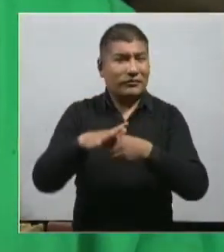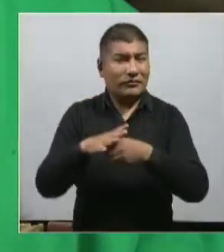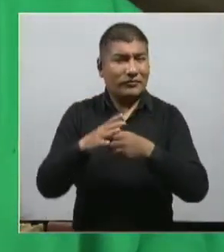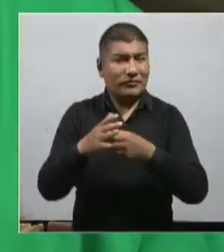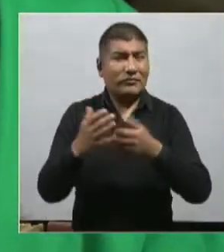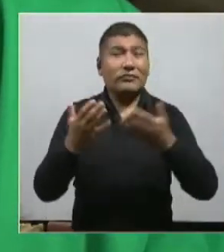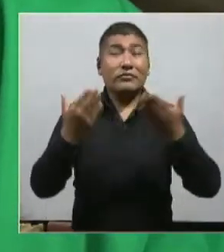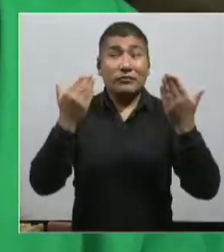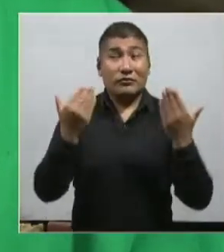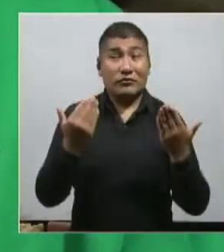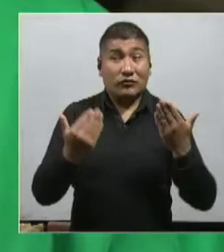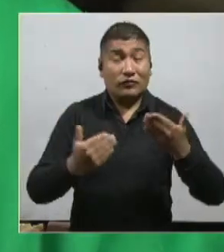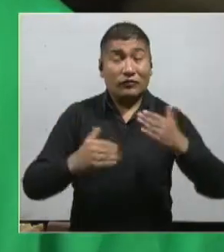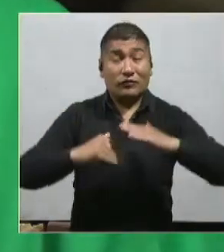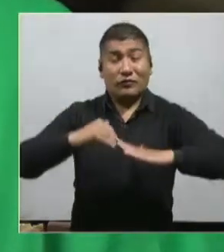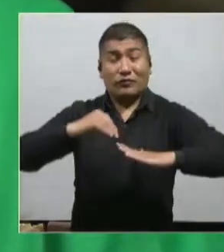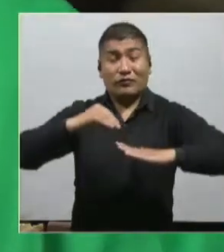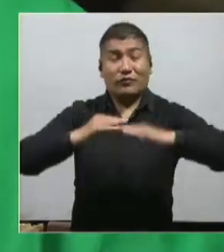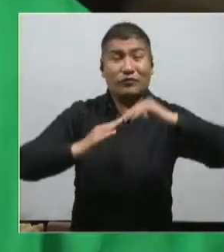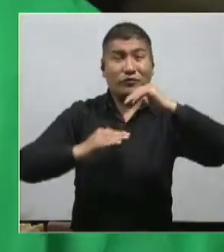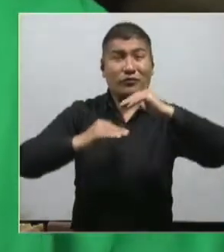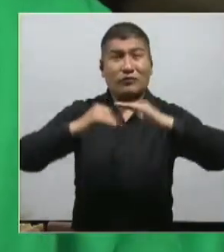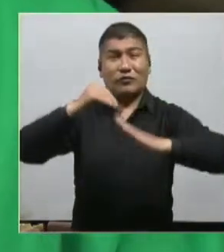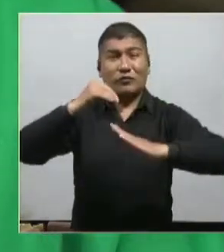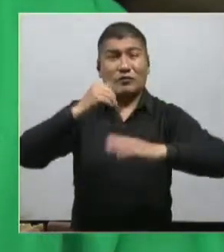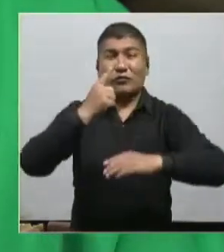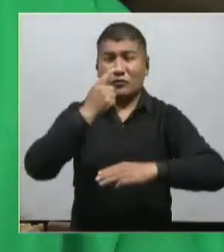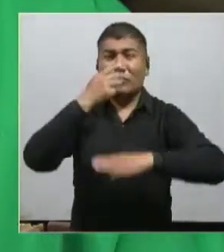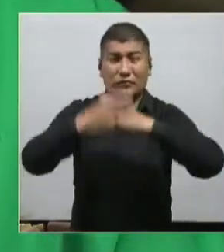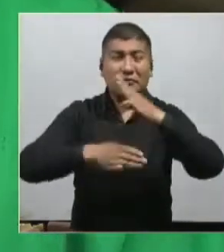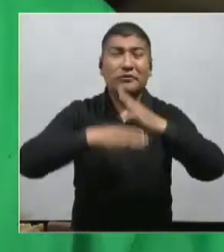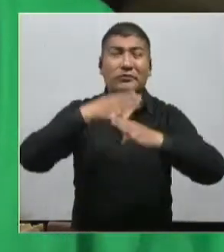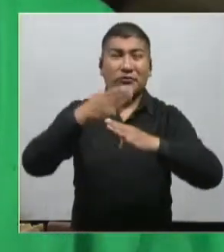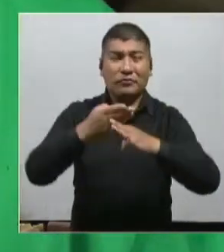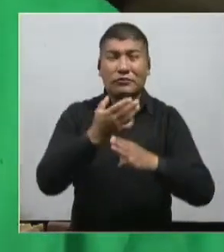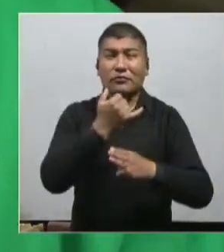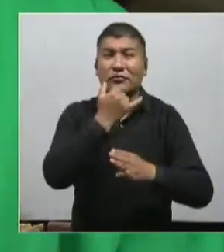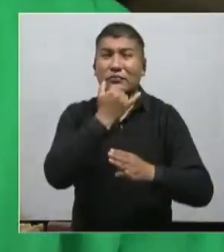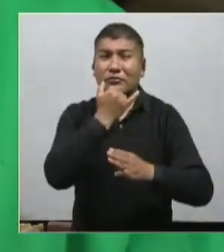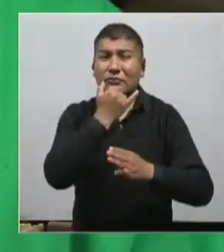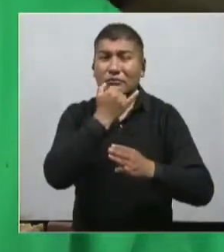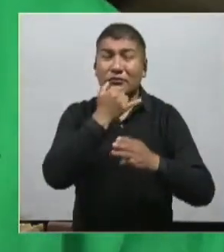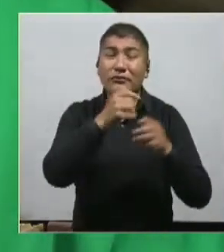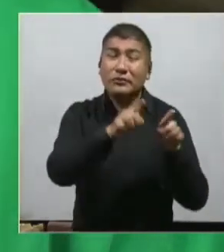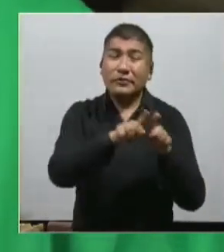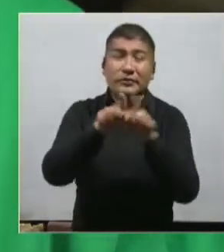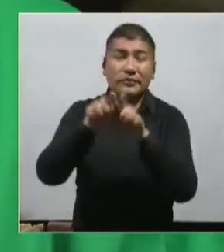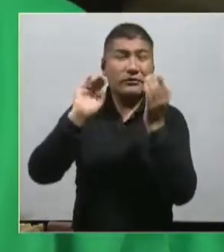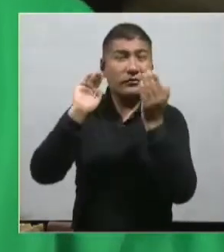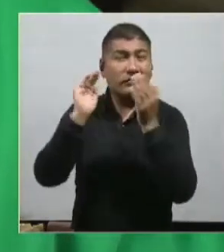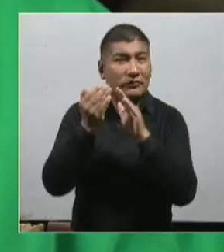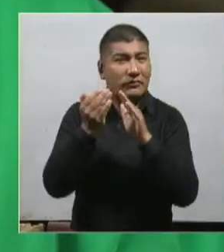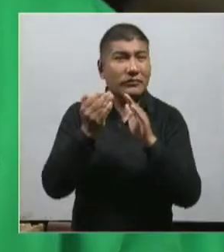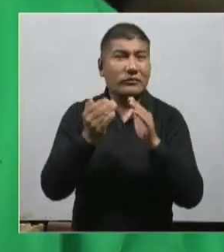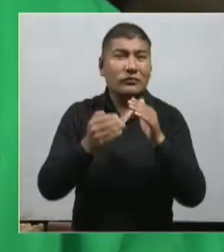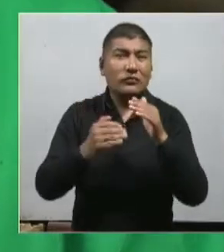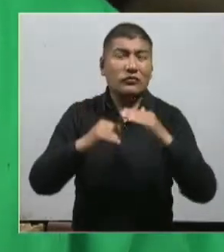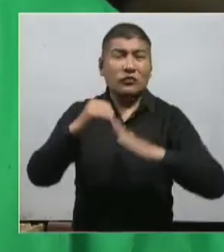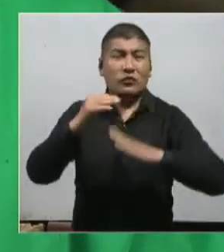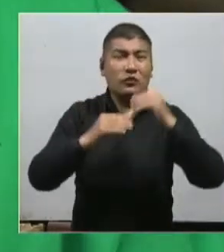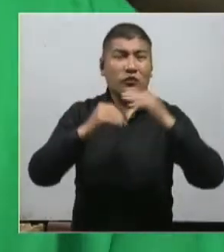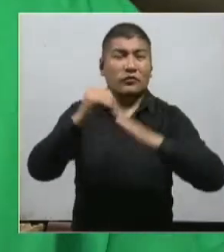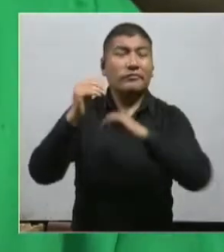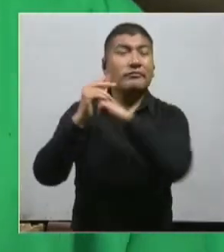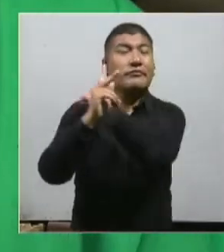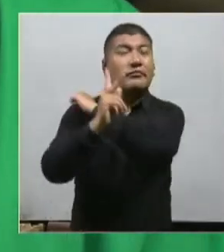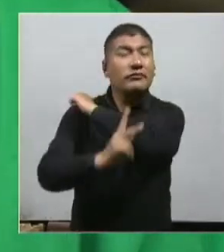Estamos construyendo un mundo al revés y al mismo tiempo pareciera que también construimos un